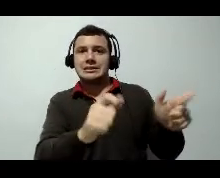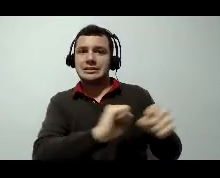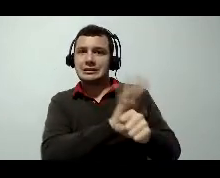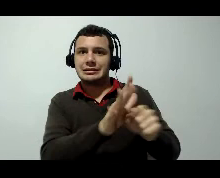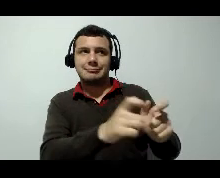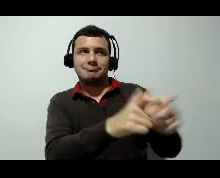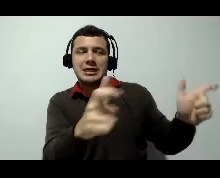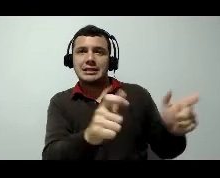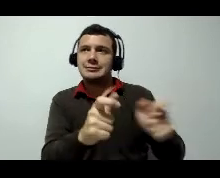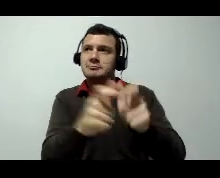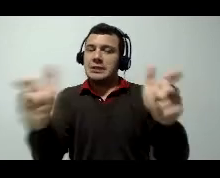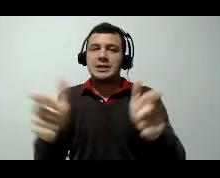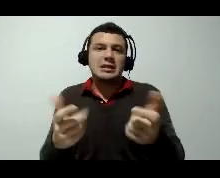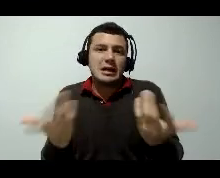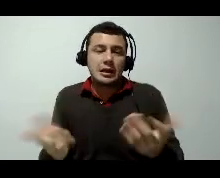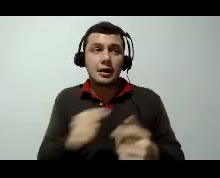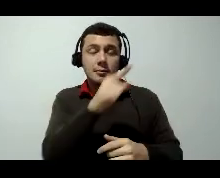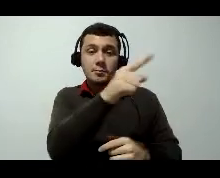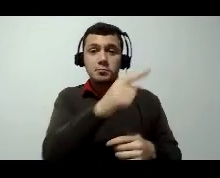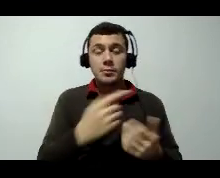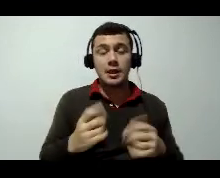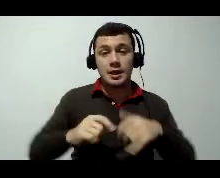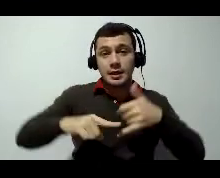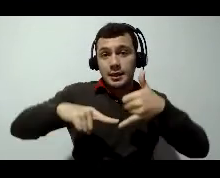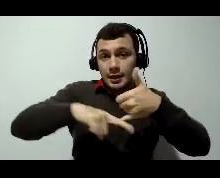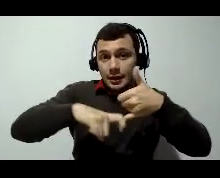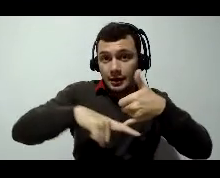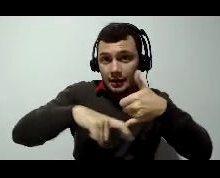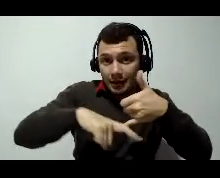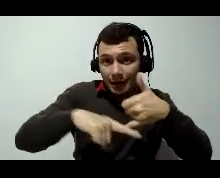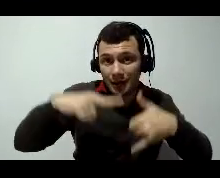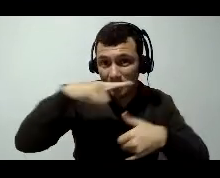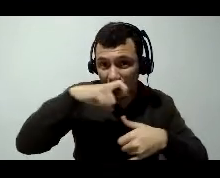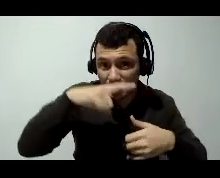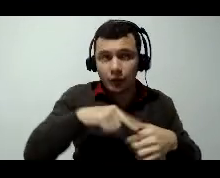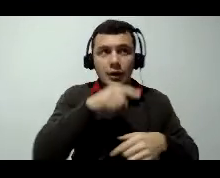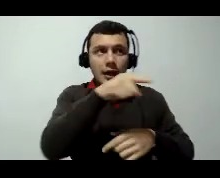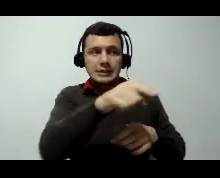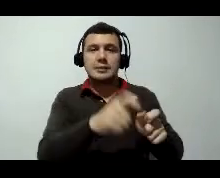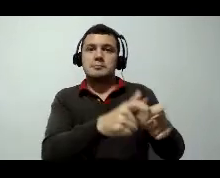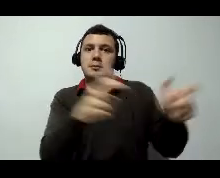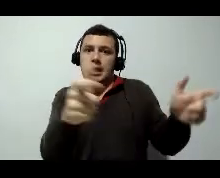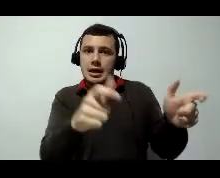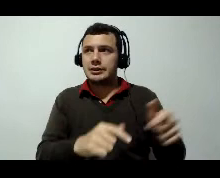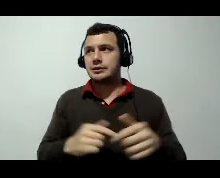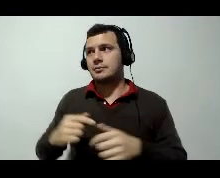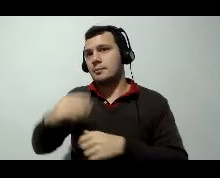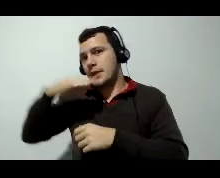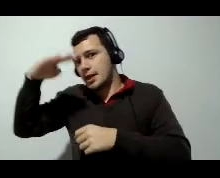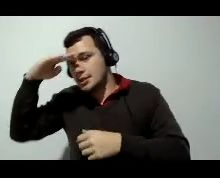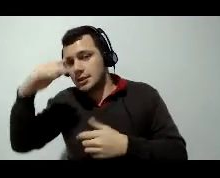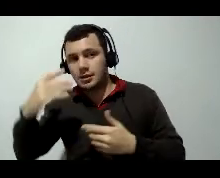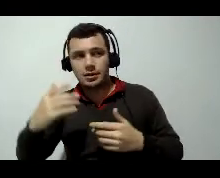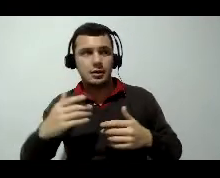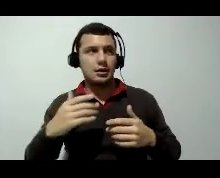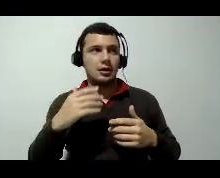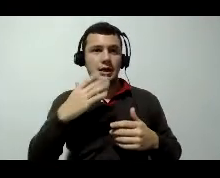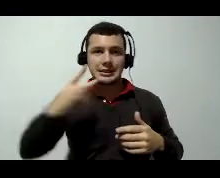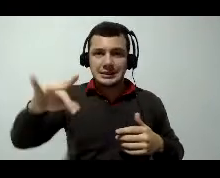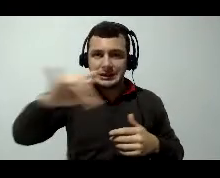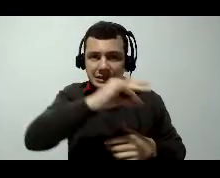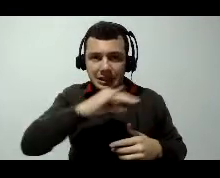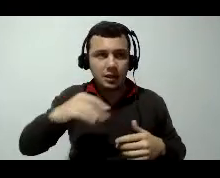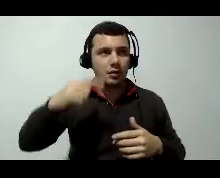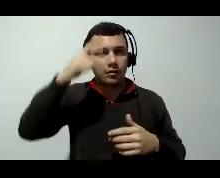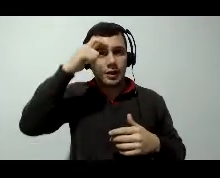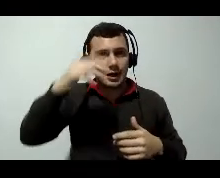en Leticia que en Medellín o en Bogotá o en Cartagena o en Sincelejo, porque depende mucho de la cantidad de